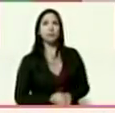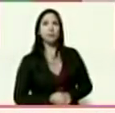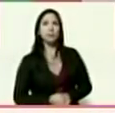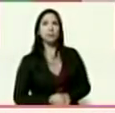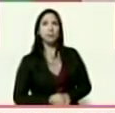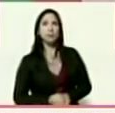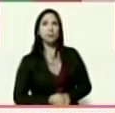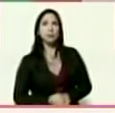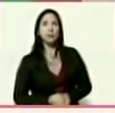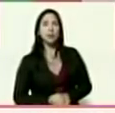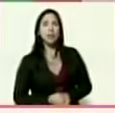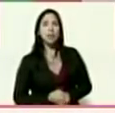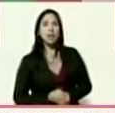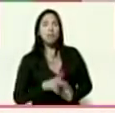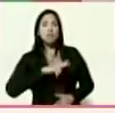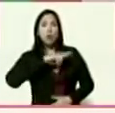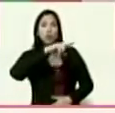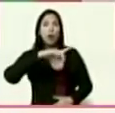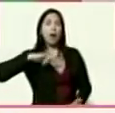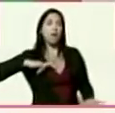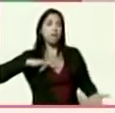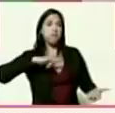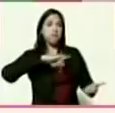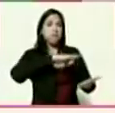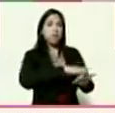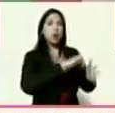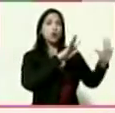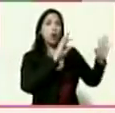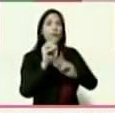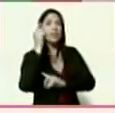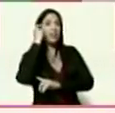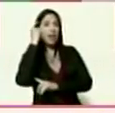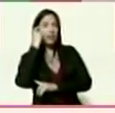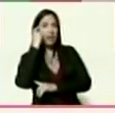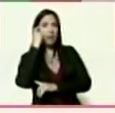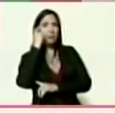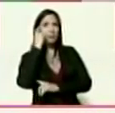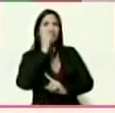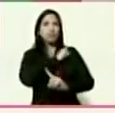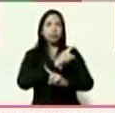Air Portugal por 90 días, con una medida cautelar,